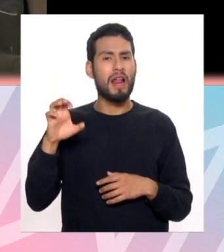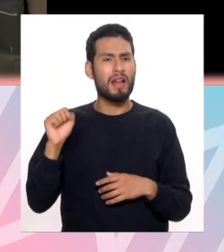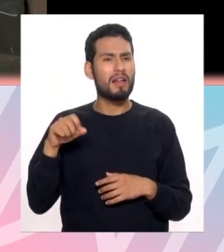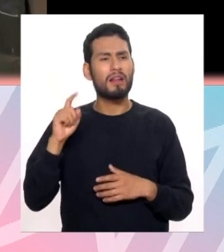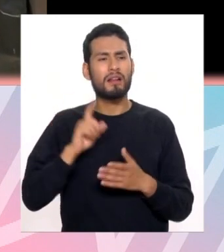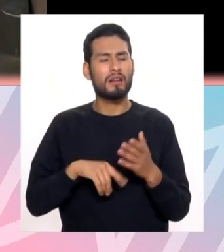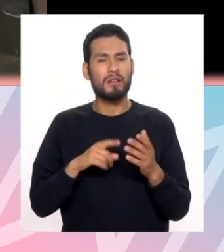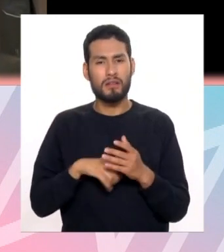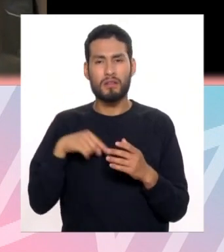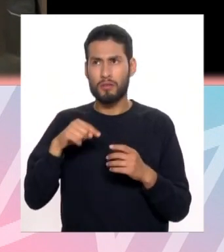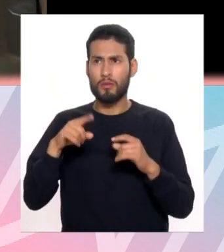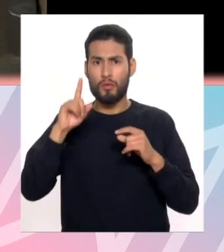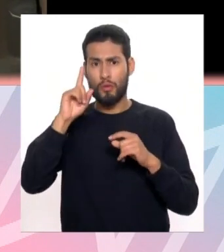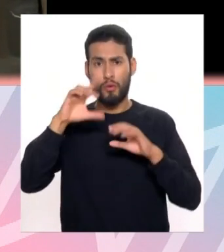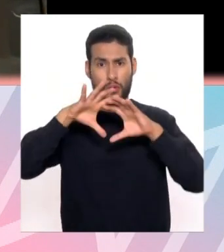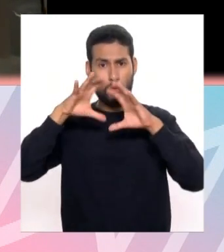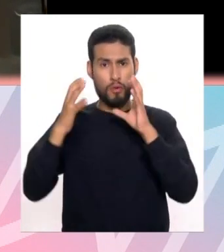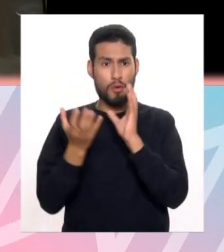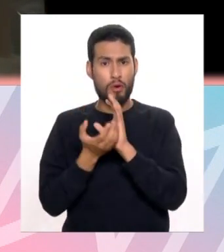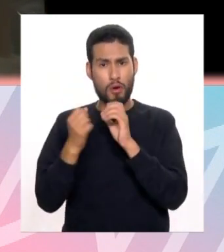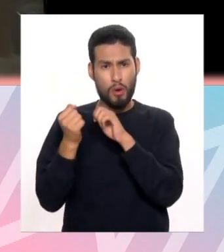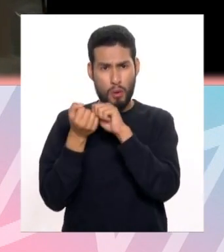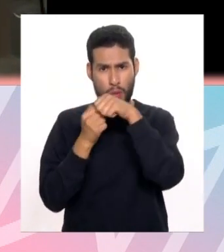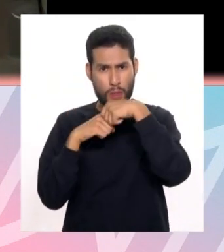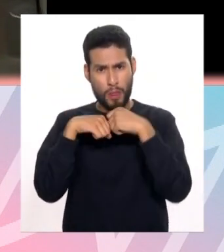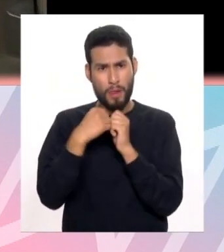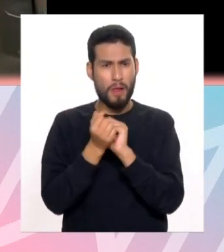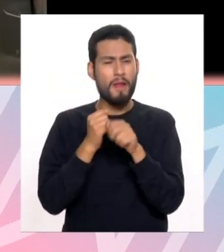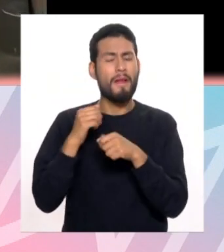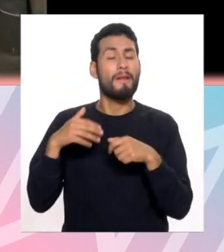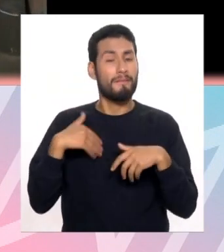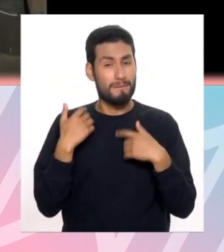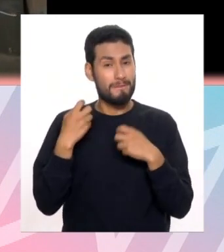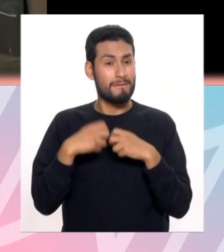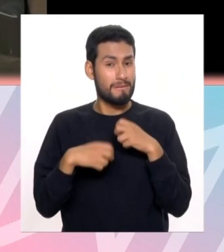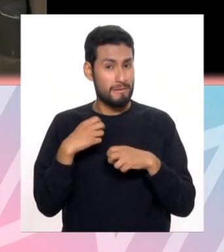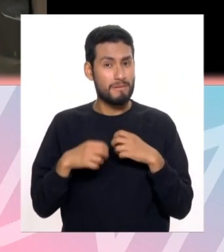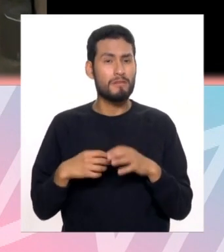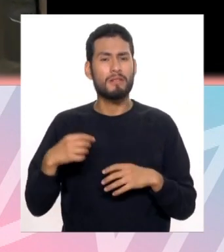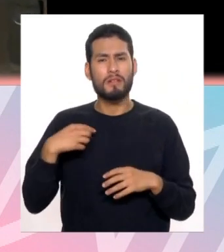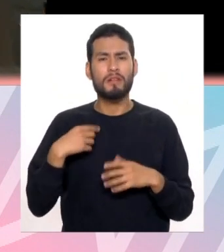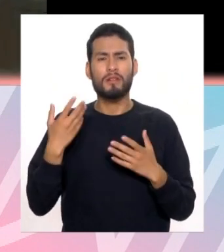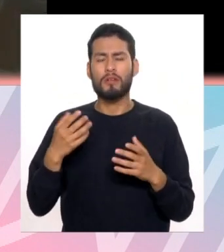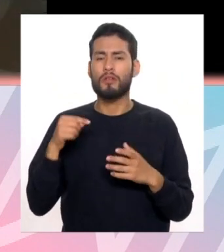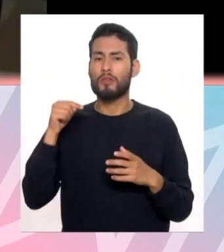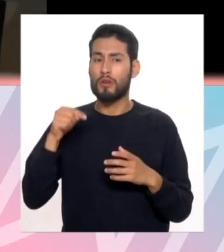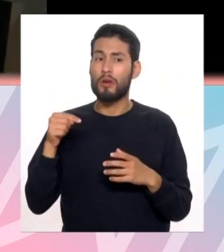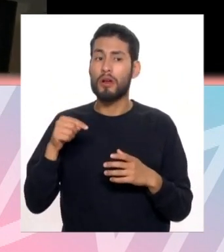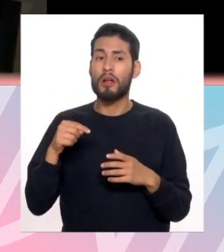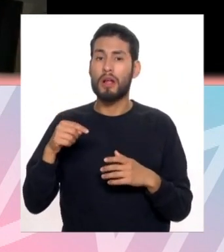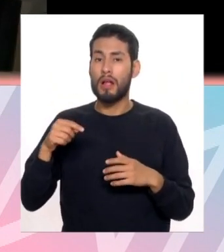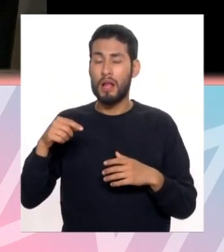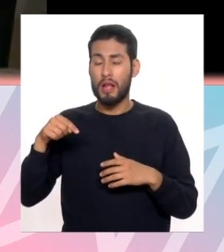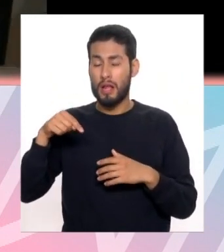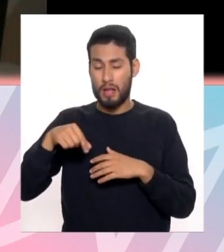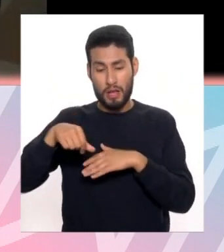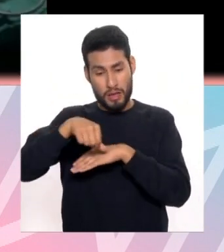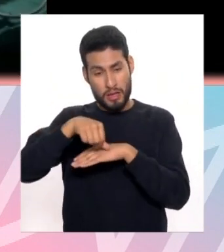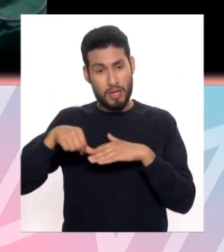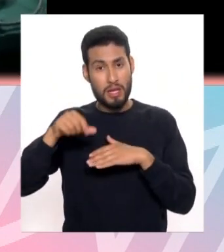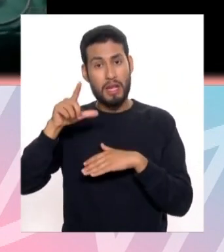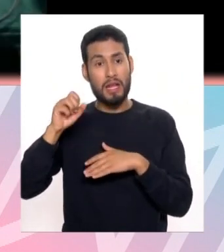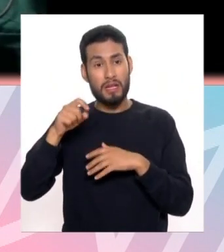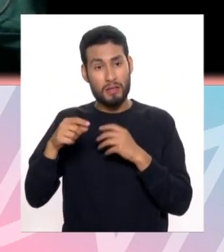comparten la placenta y que muchas veces se van a complicar. Nosotros realizamos la coagulación láser de anastomosis